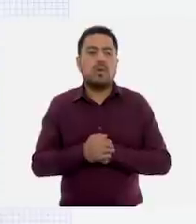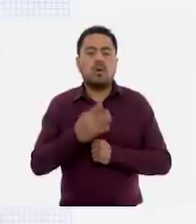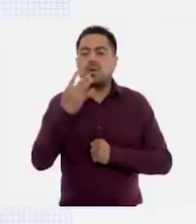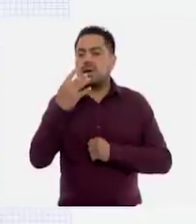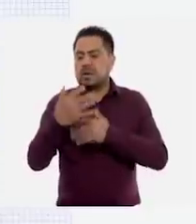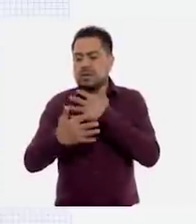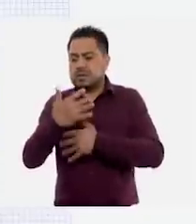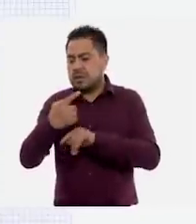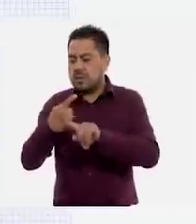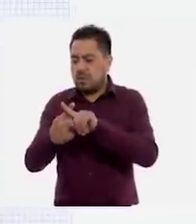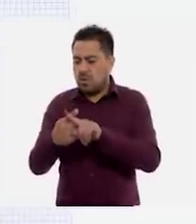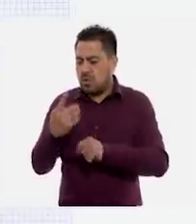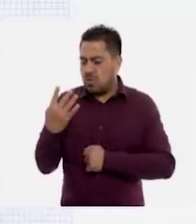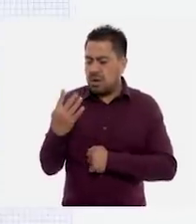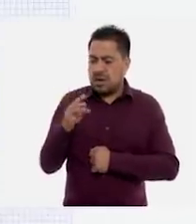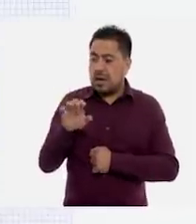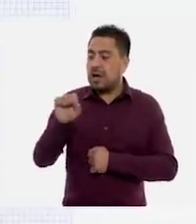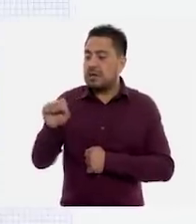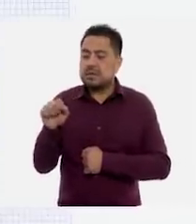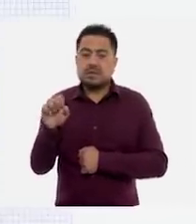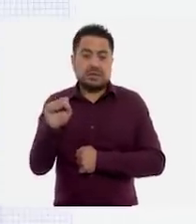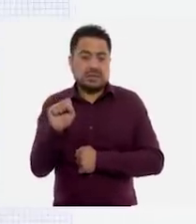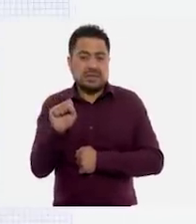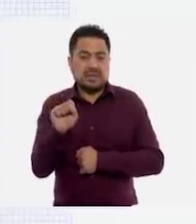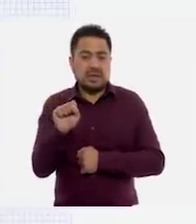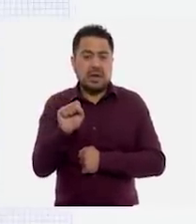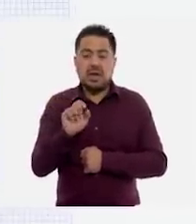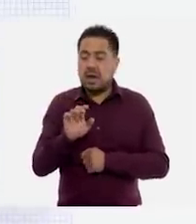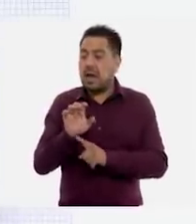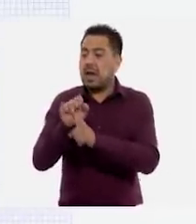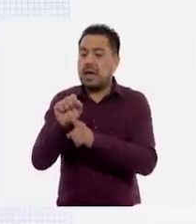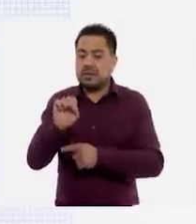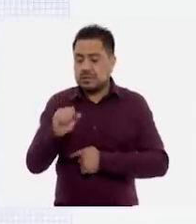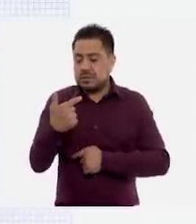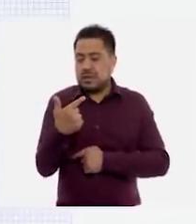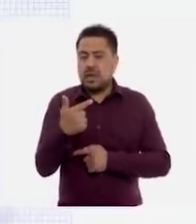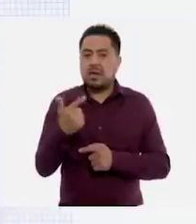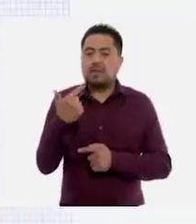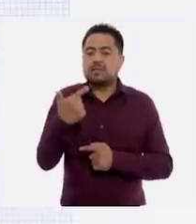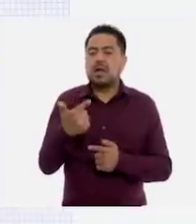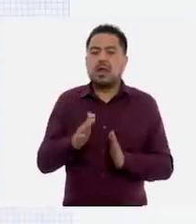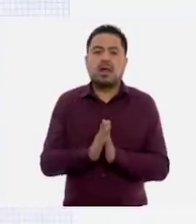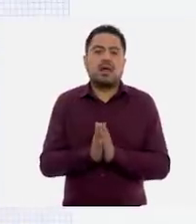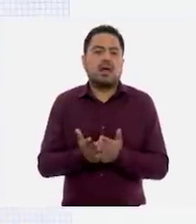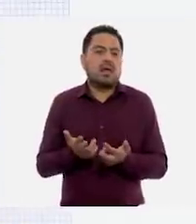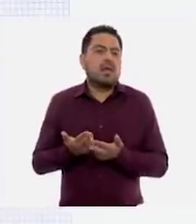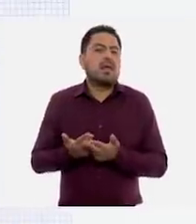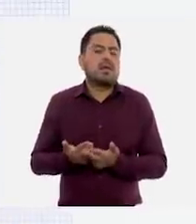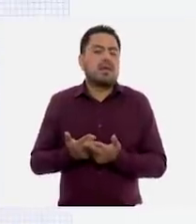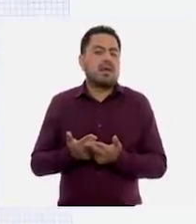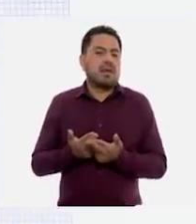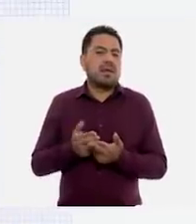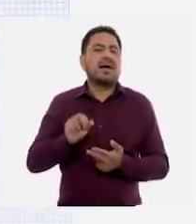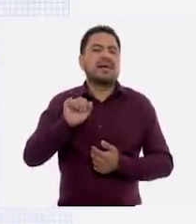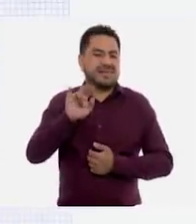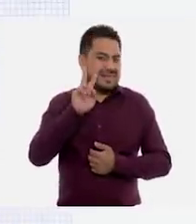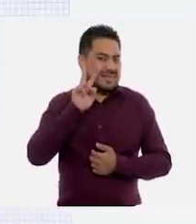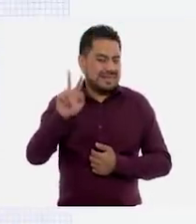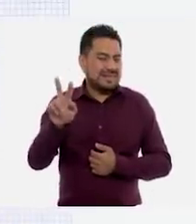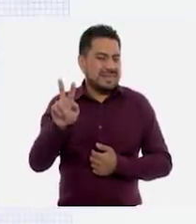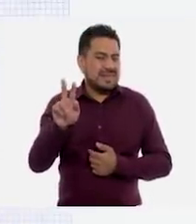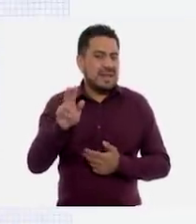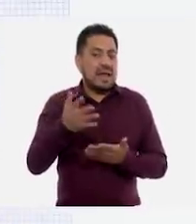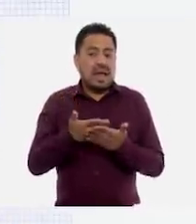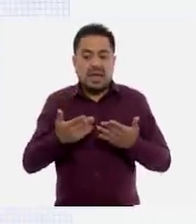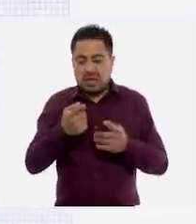por 4 son 60. Para llegar a 67, entonces son los 7 libros que nos sobran. Que sobran. ¿Ya vieron? Entonces,